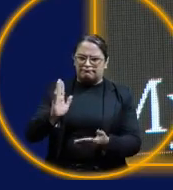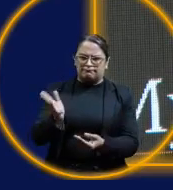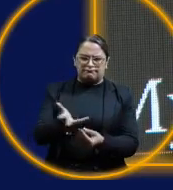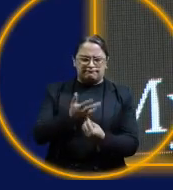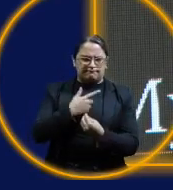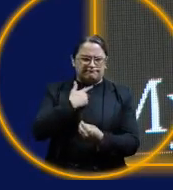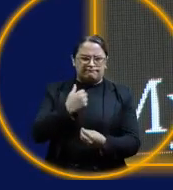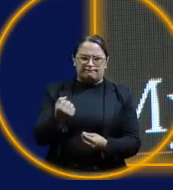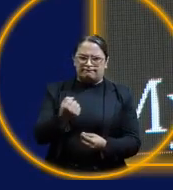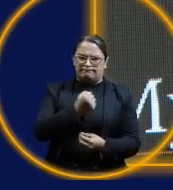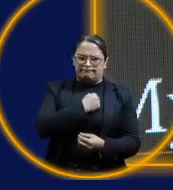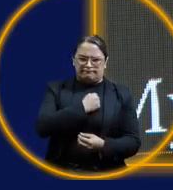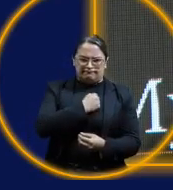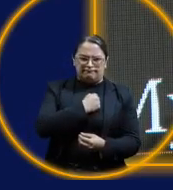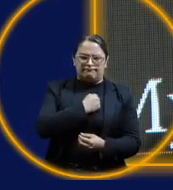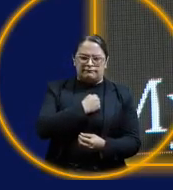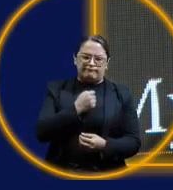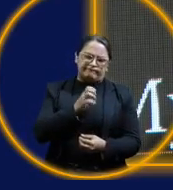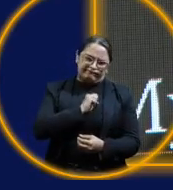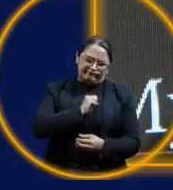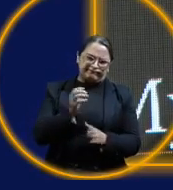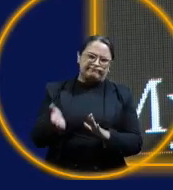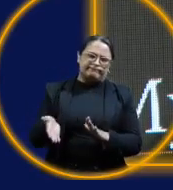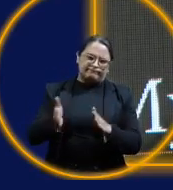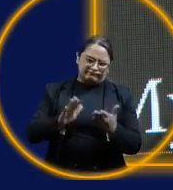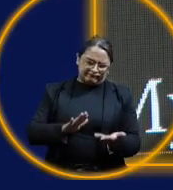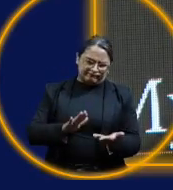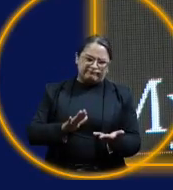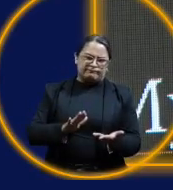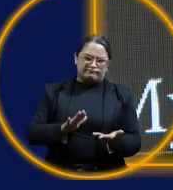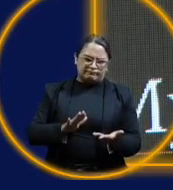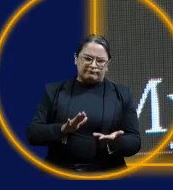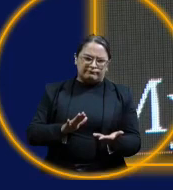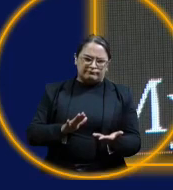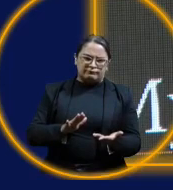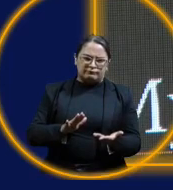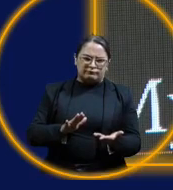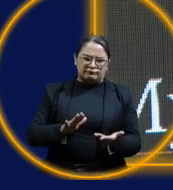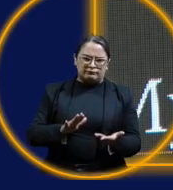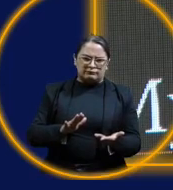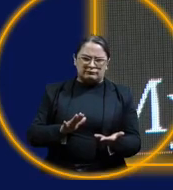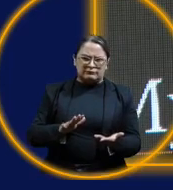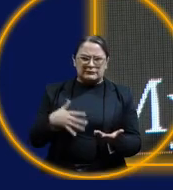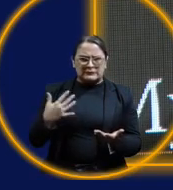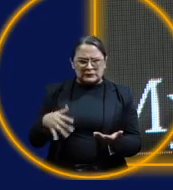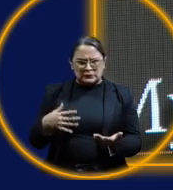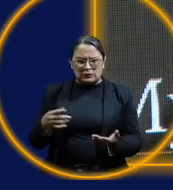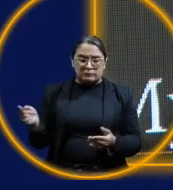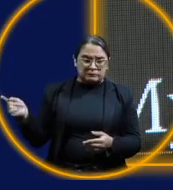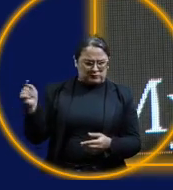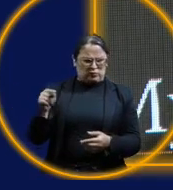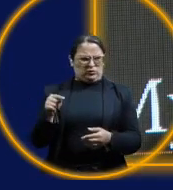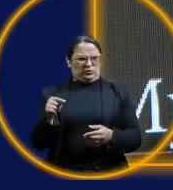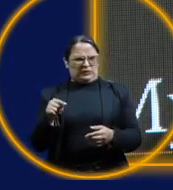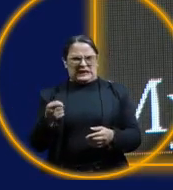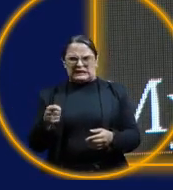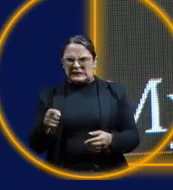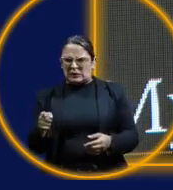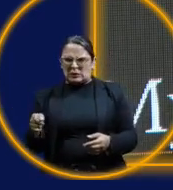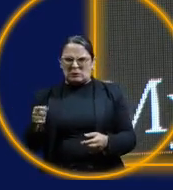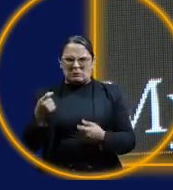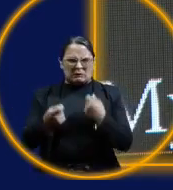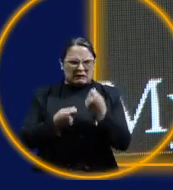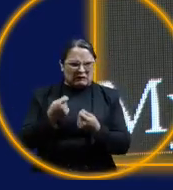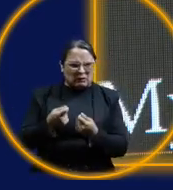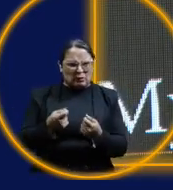Fabulosos de toda la época y lamento que haya muerto y en para la época le está diciendo Cuál es eso que es mercadeo que se supone yo saquer